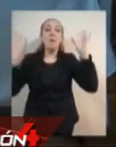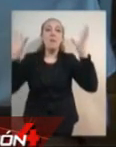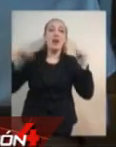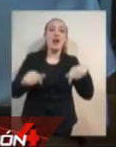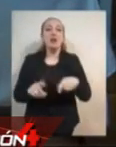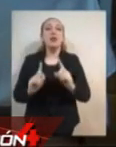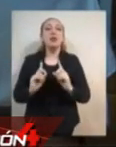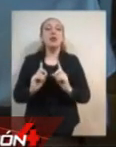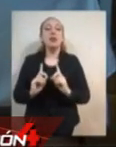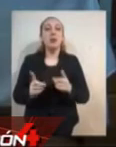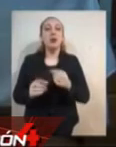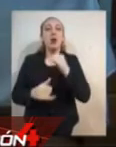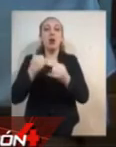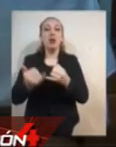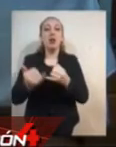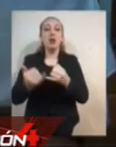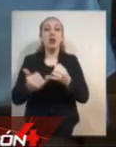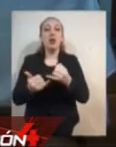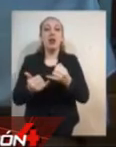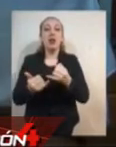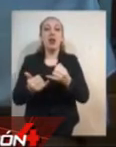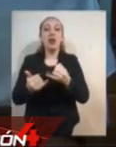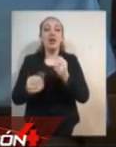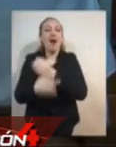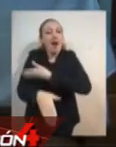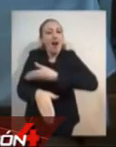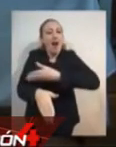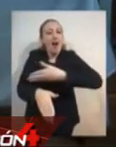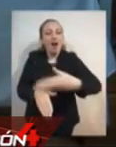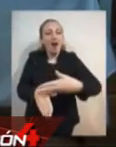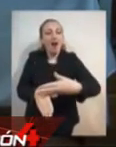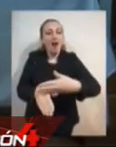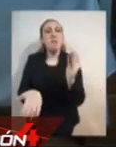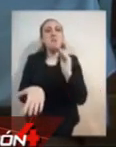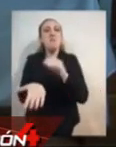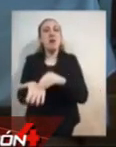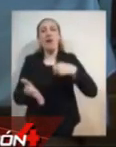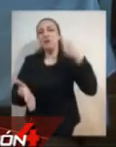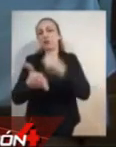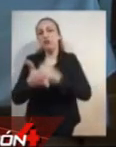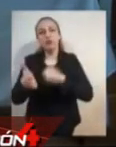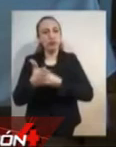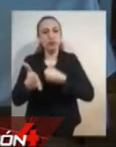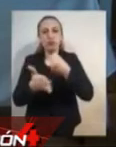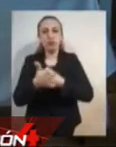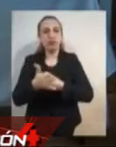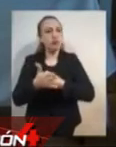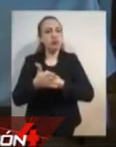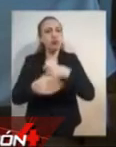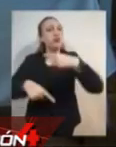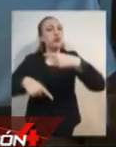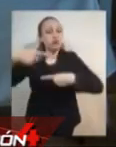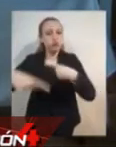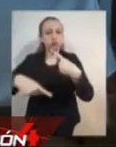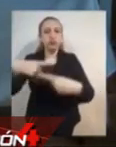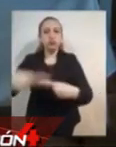que se viene trabajando de una manera más que intensa, es decir, incansable